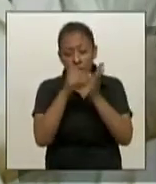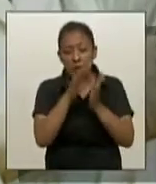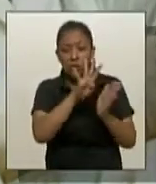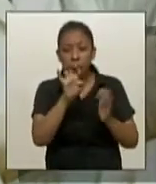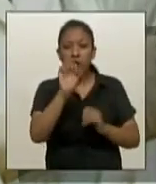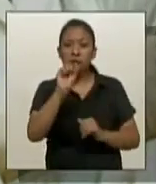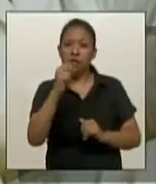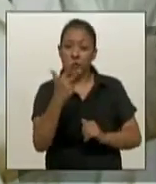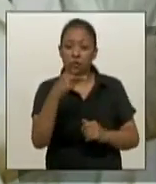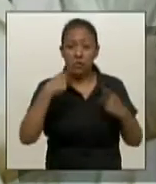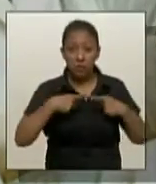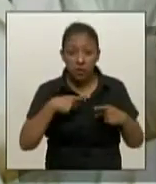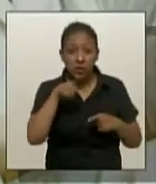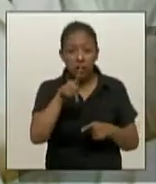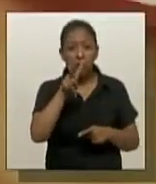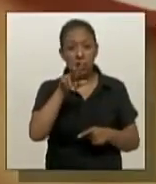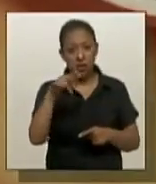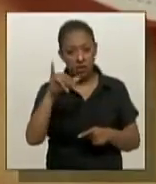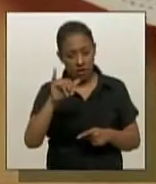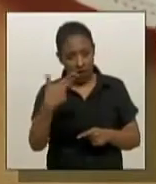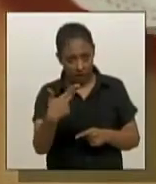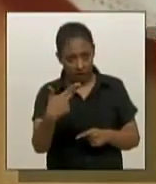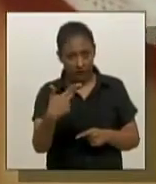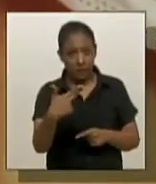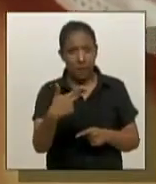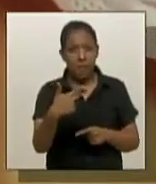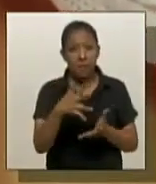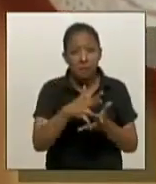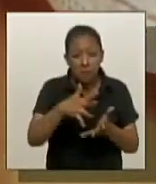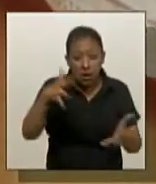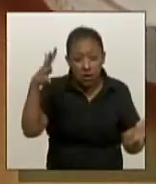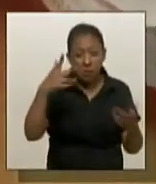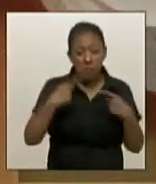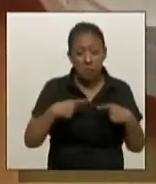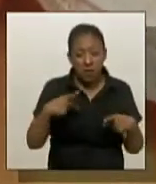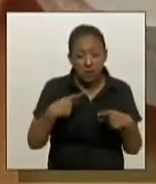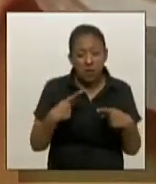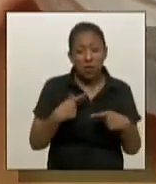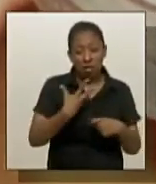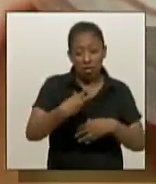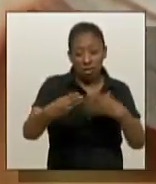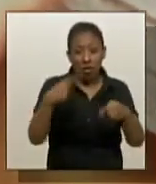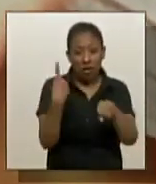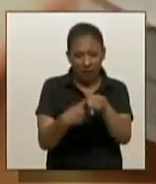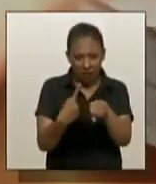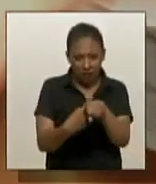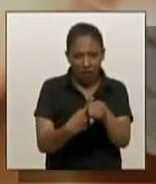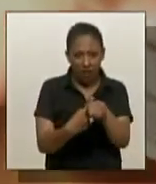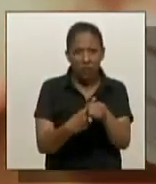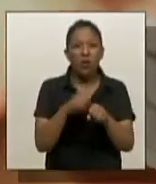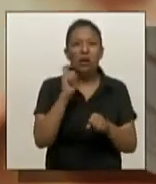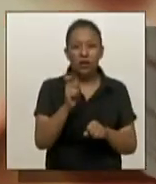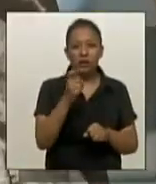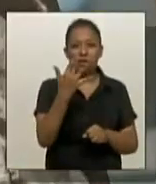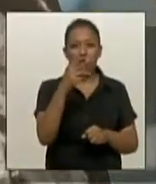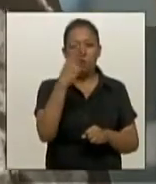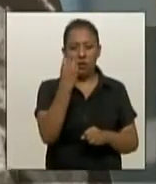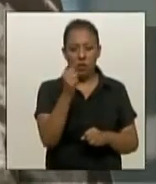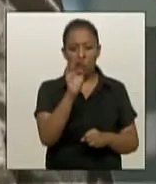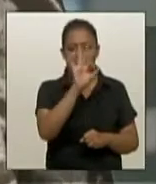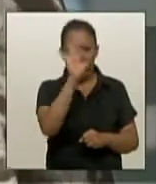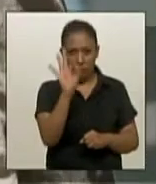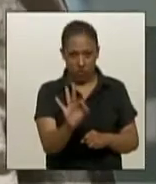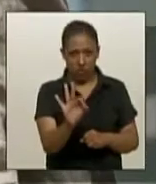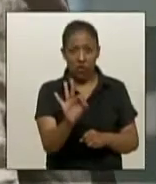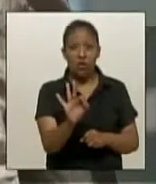48.968 personas que viven con VIH. La mayor incidencia de afectados por el virus, es decir, en un 59% de los